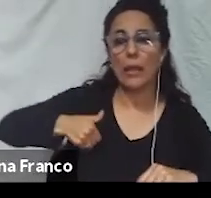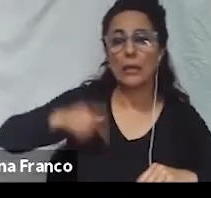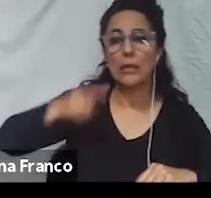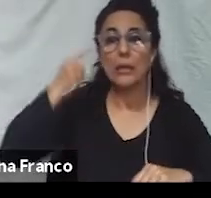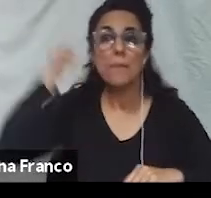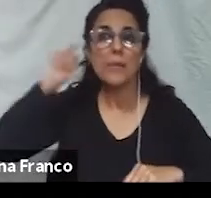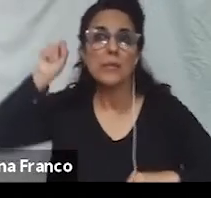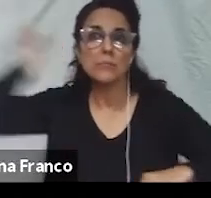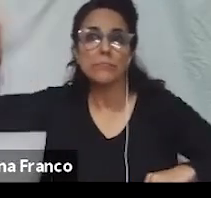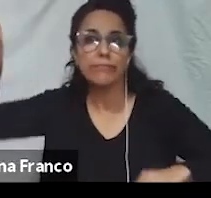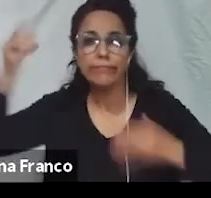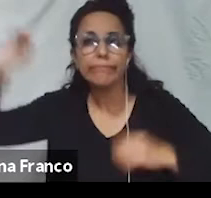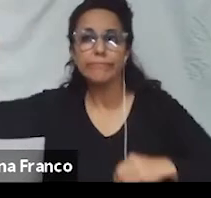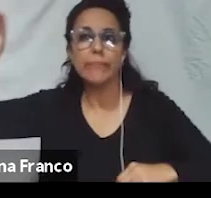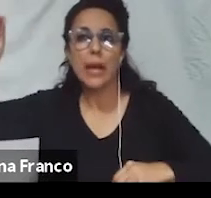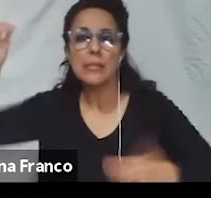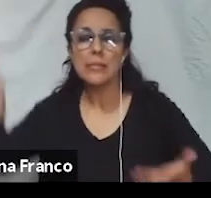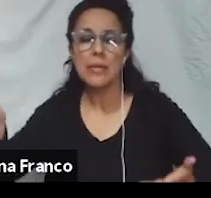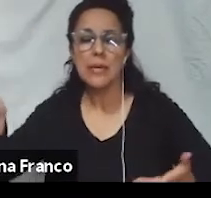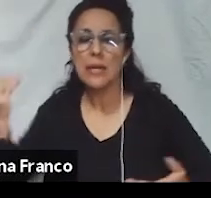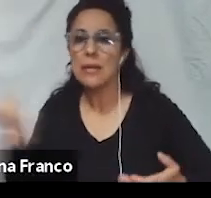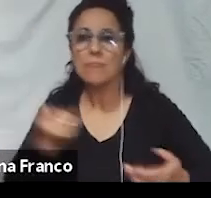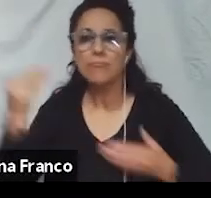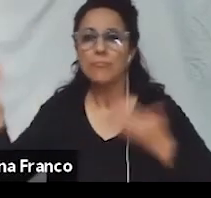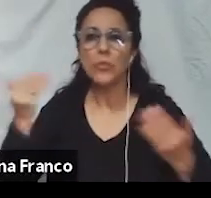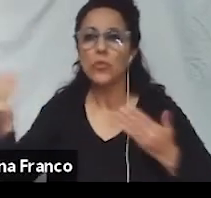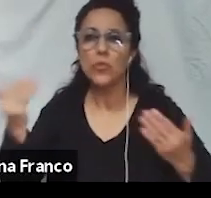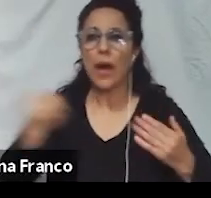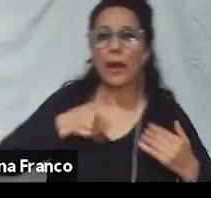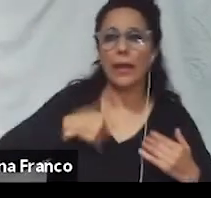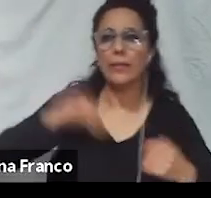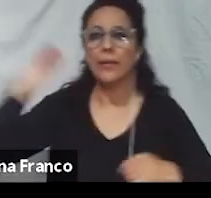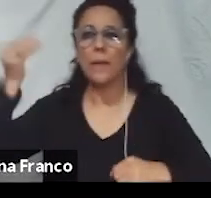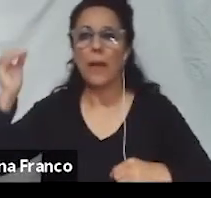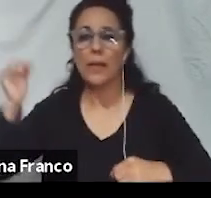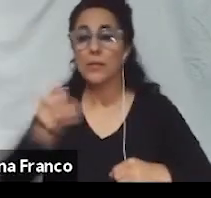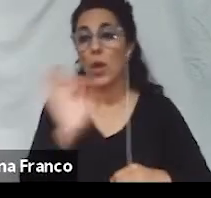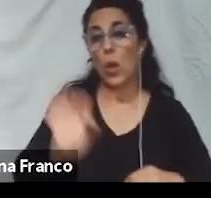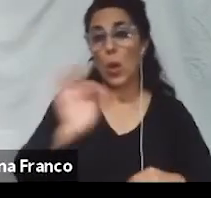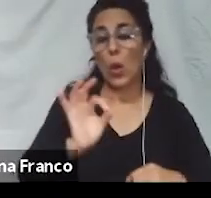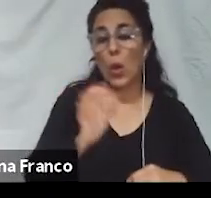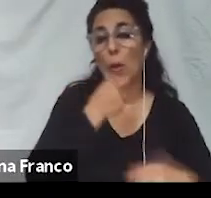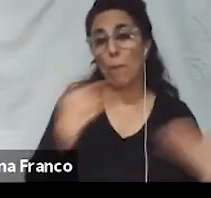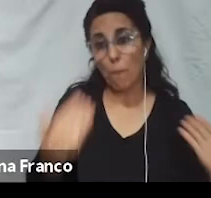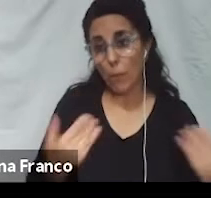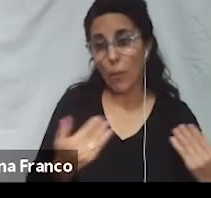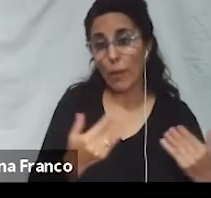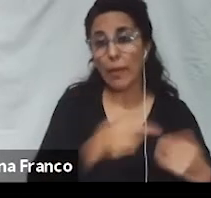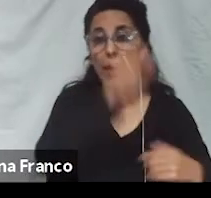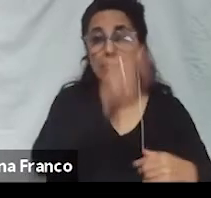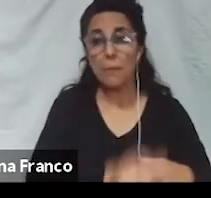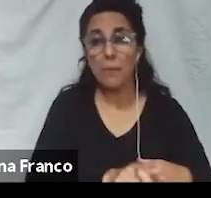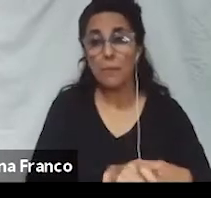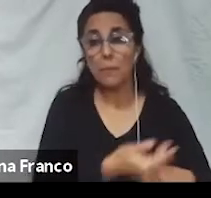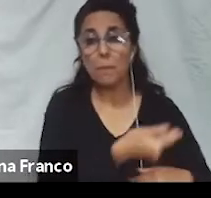que tener en cuenta la legislación de Brasil, digamos, de los dos países. O puede que el cliente mismo nos pida